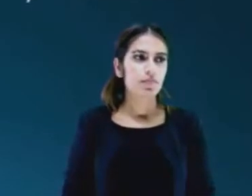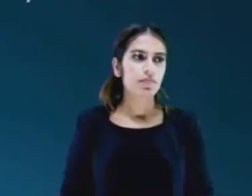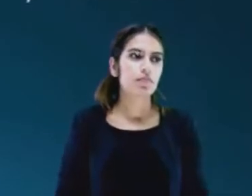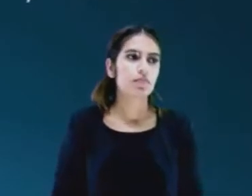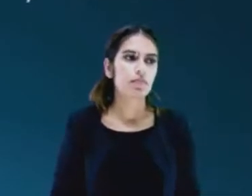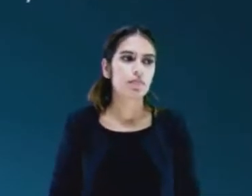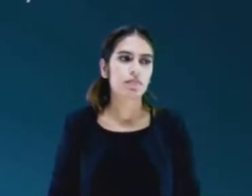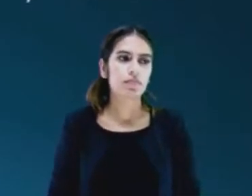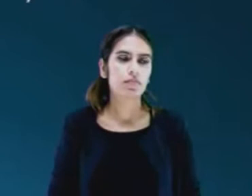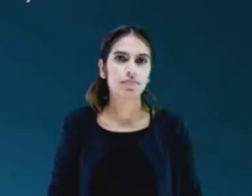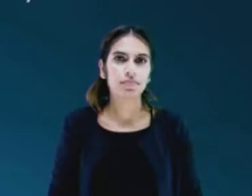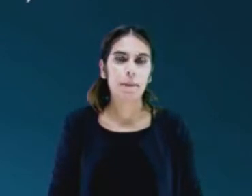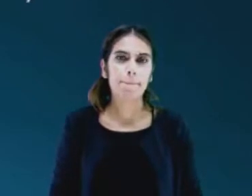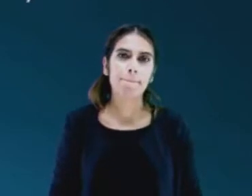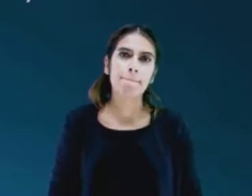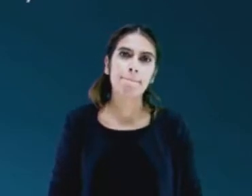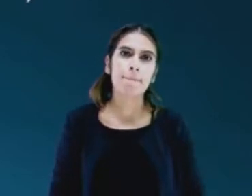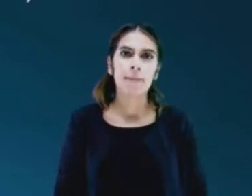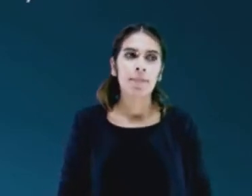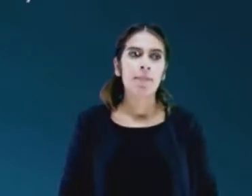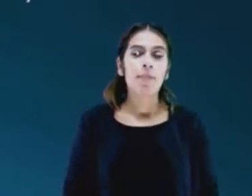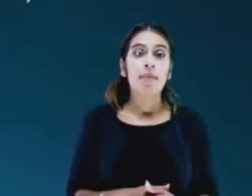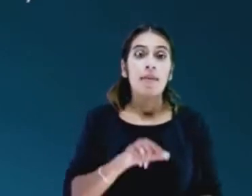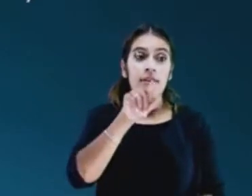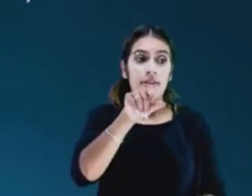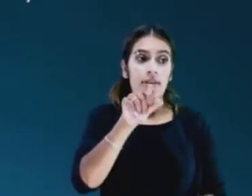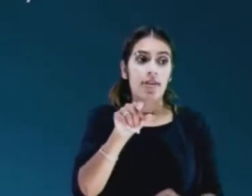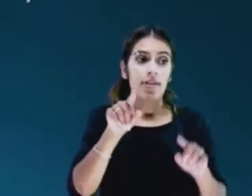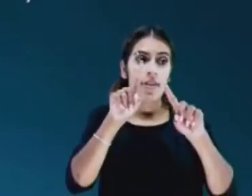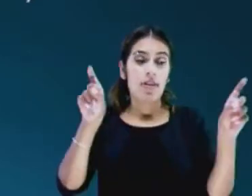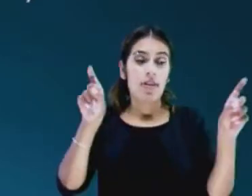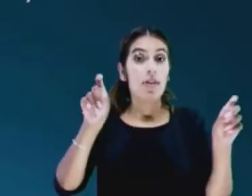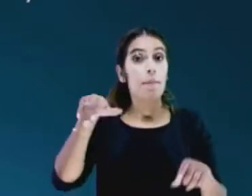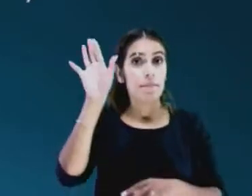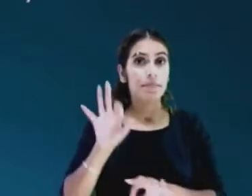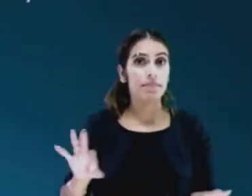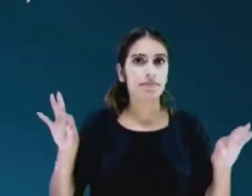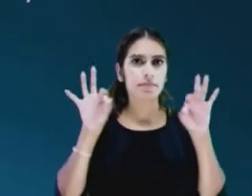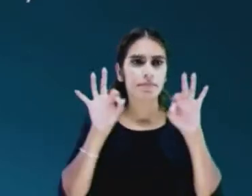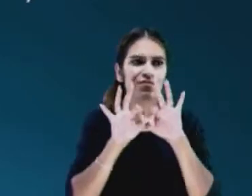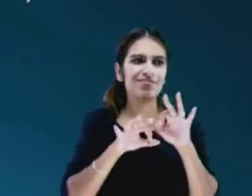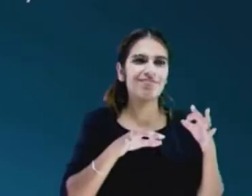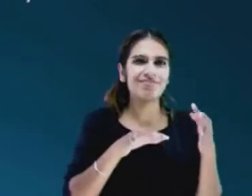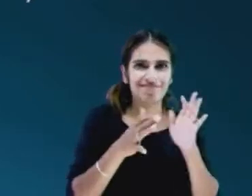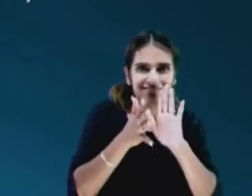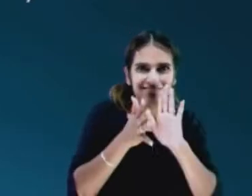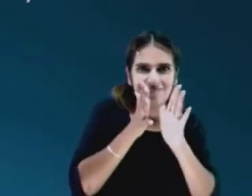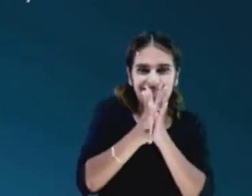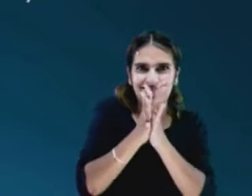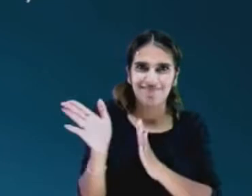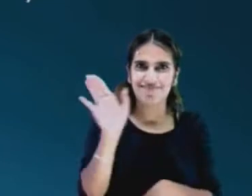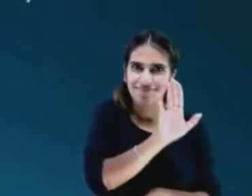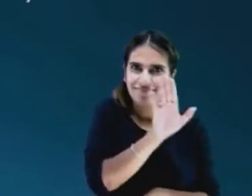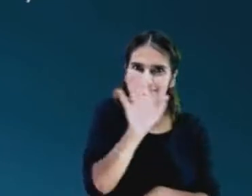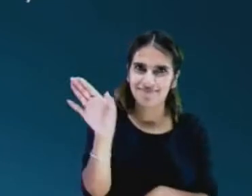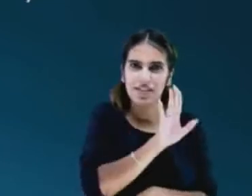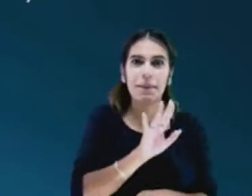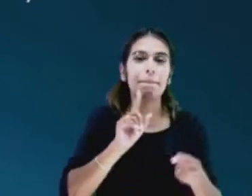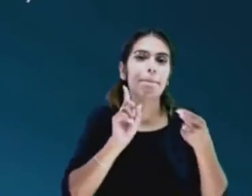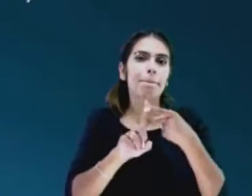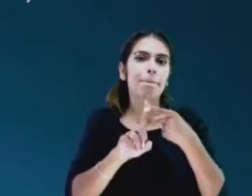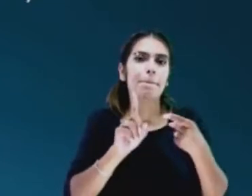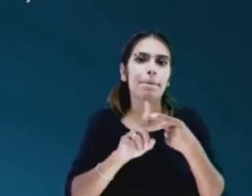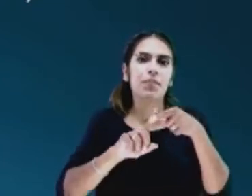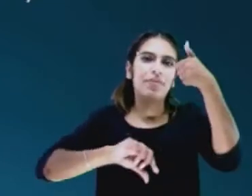yo creo que este es el tema más importante de las 8 hojitas que yo traigo a consideración de ustedes el criterio de interpretación de la